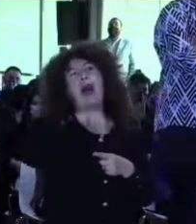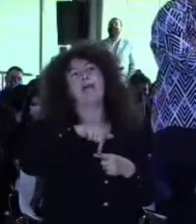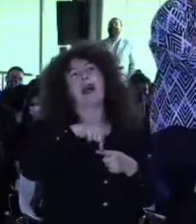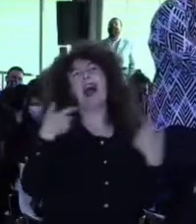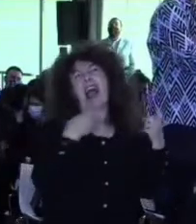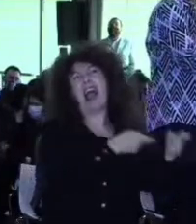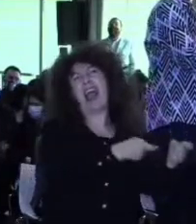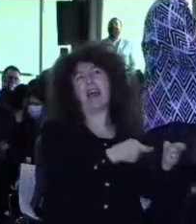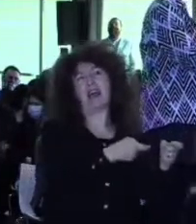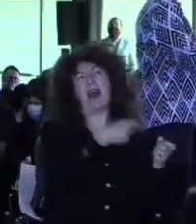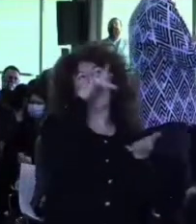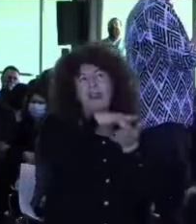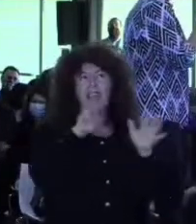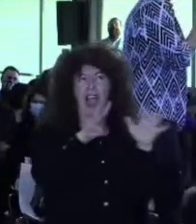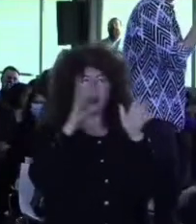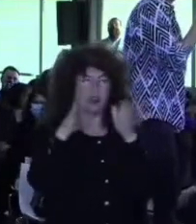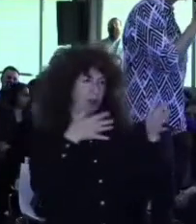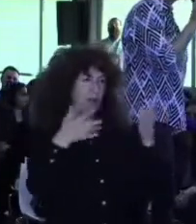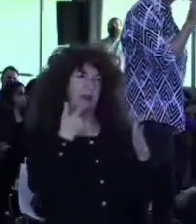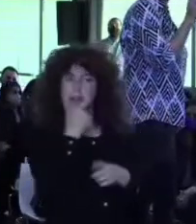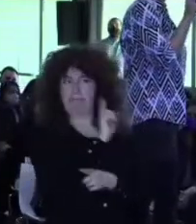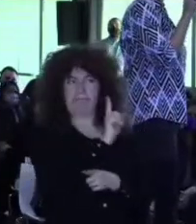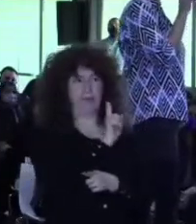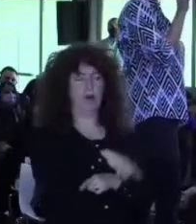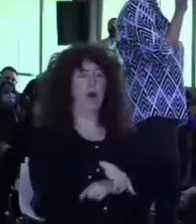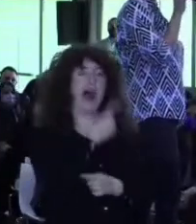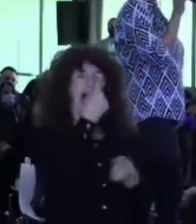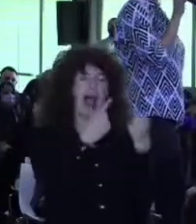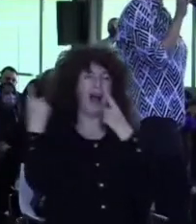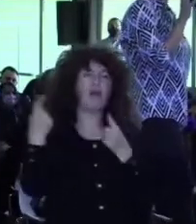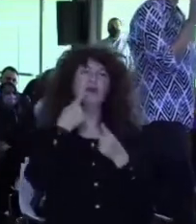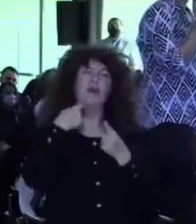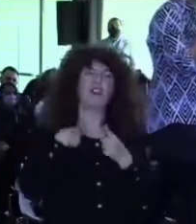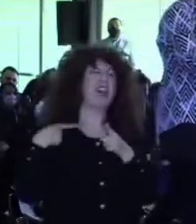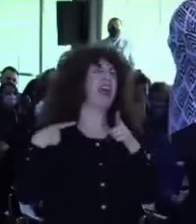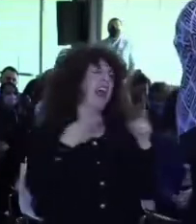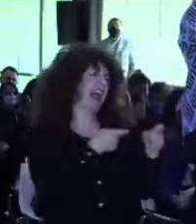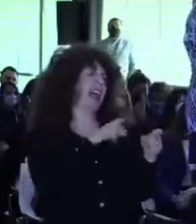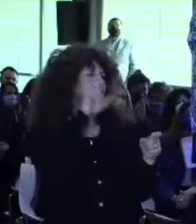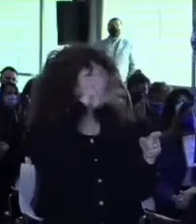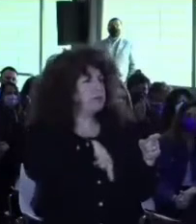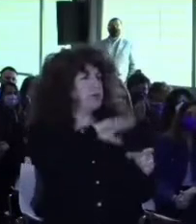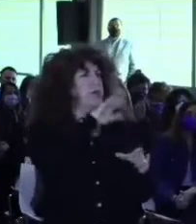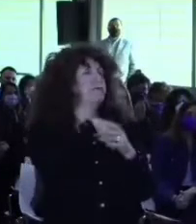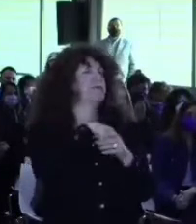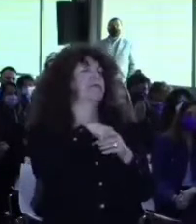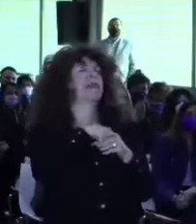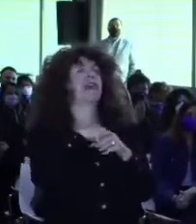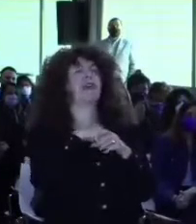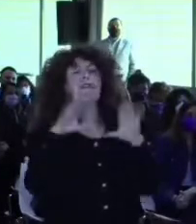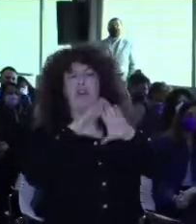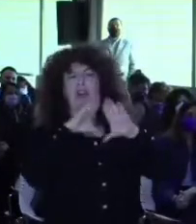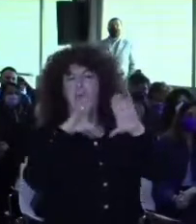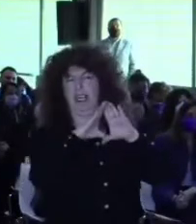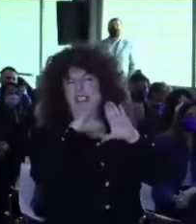marzo. Algunos nos están diciendo que las guerras no forman parte de la agenda